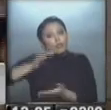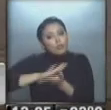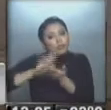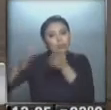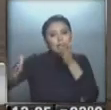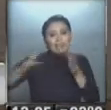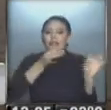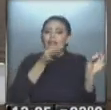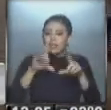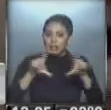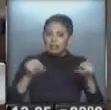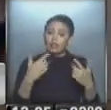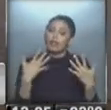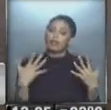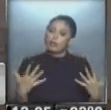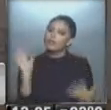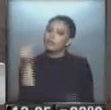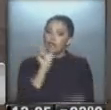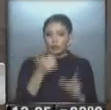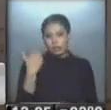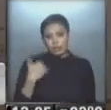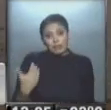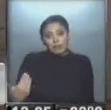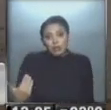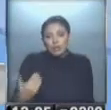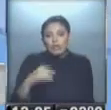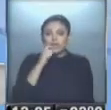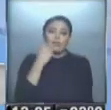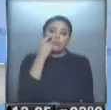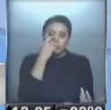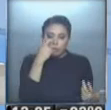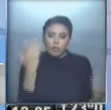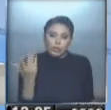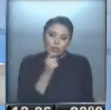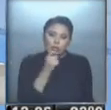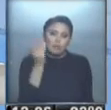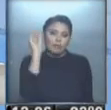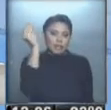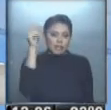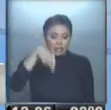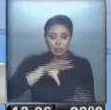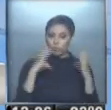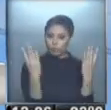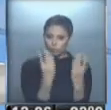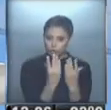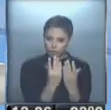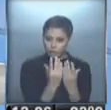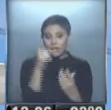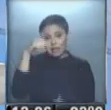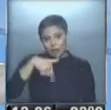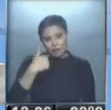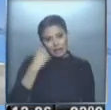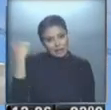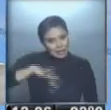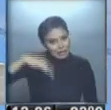de venta de entradas. Esperemos que los argentinos puedan estar, los que tengan la posibilidad, ¿no? Porque Brasil, para este Mundial, si ahora está